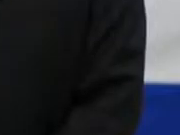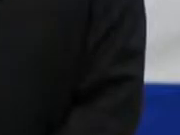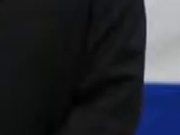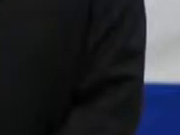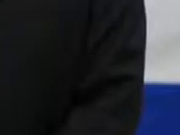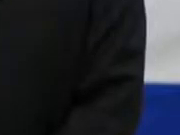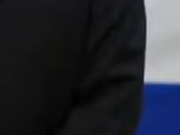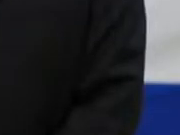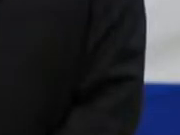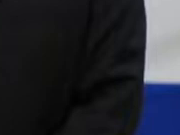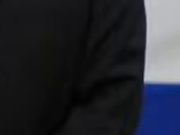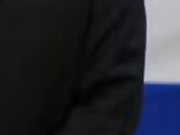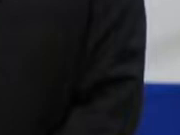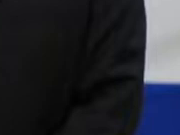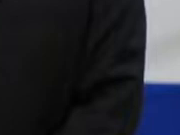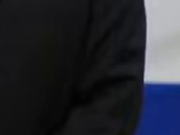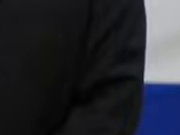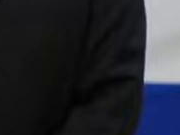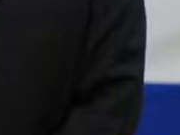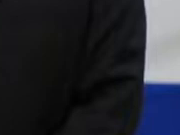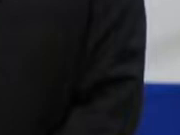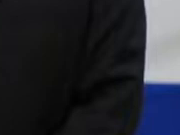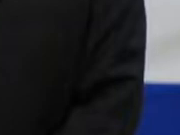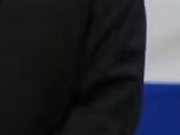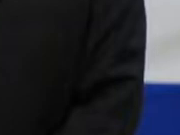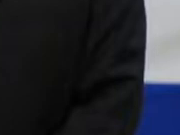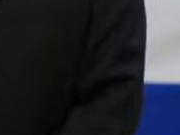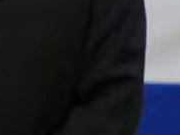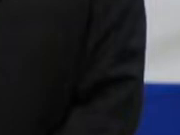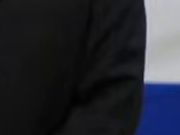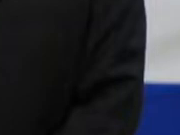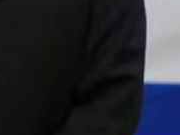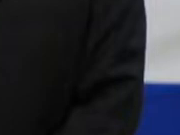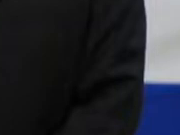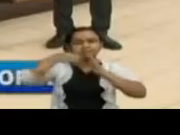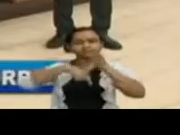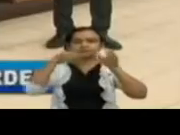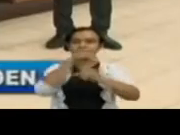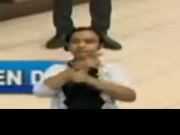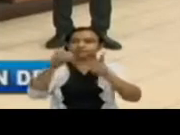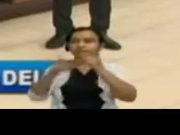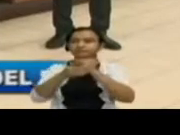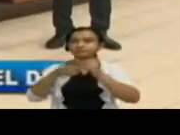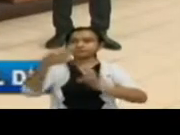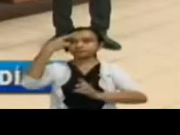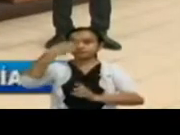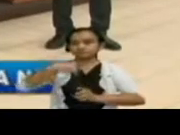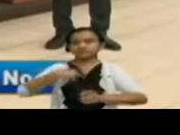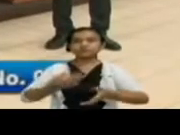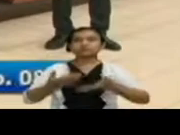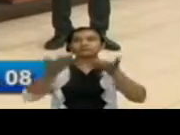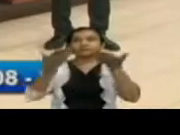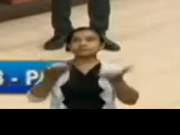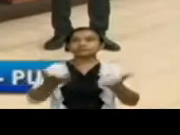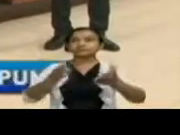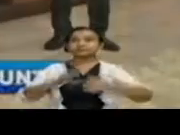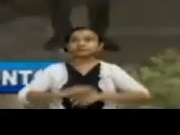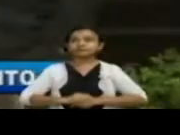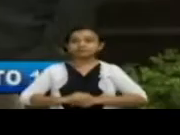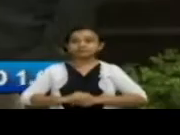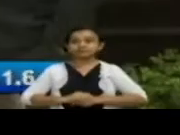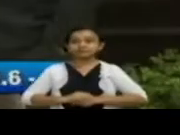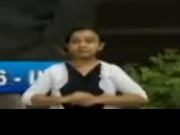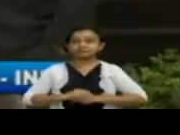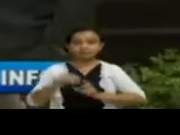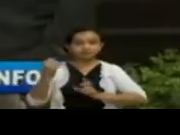Darlin Ríos y Adolfo Jarquín León fueron los propuestos por el presidente de la Asamblea Nacional y juramentados este jueves en los cargos de procuradora